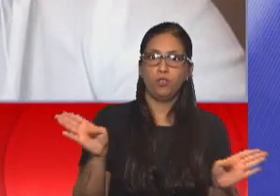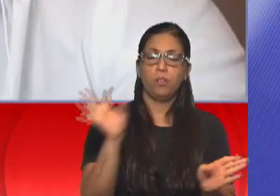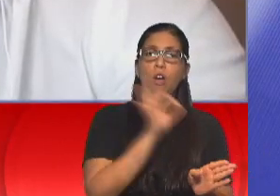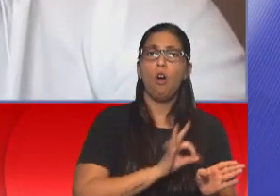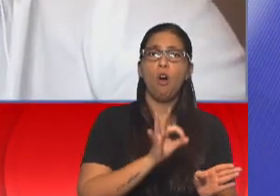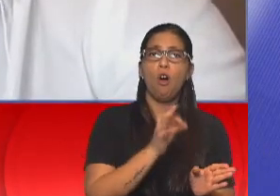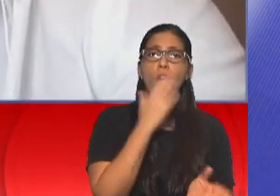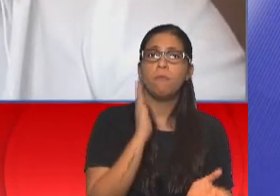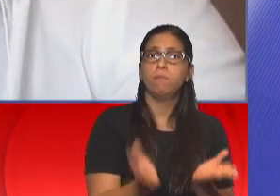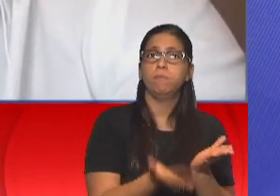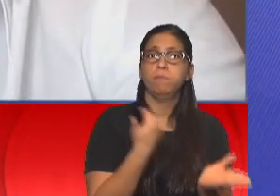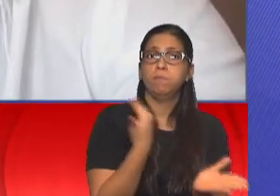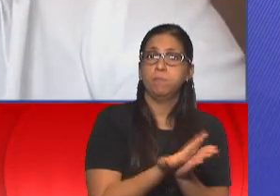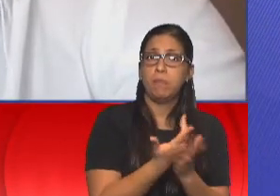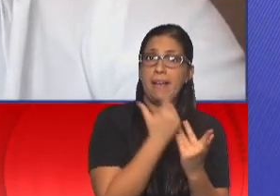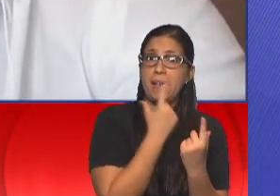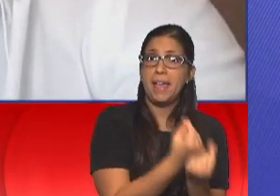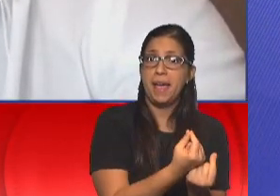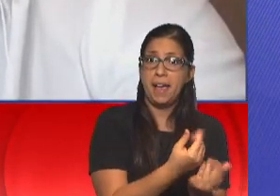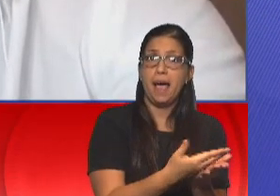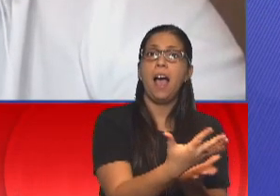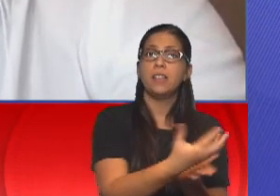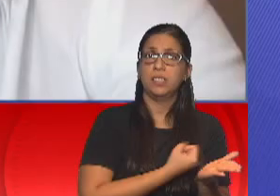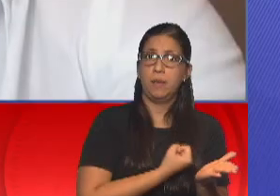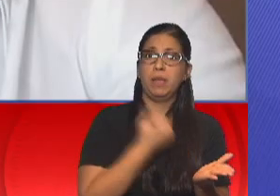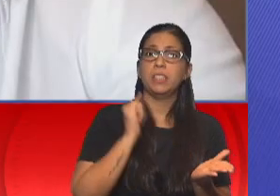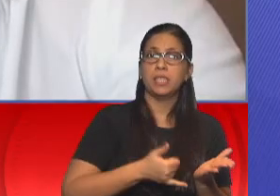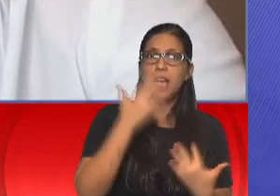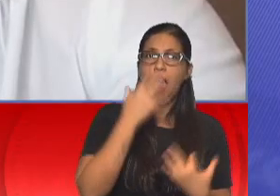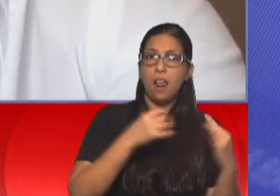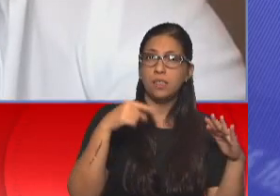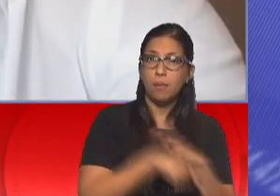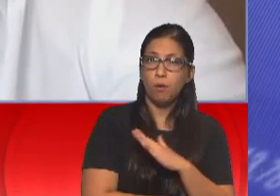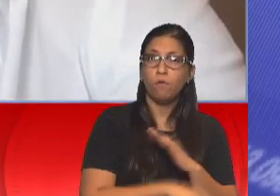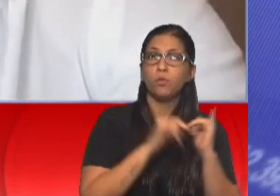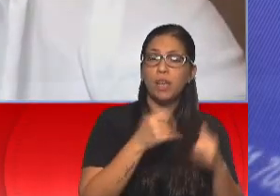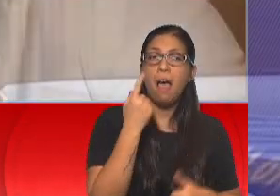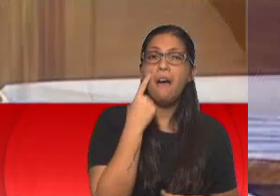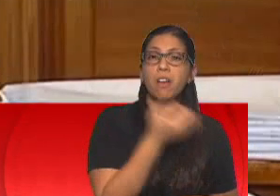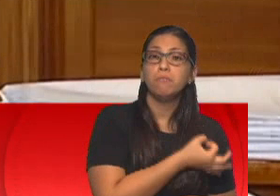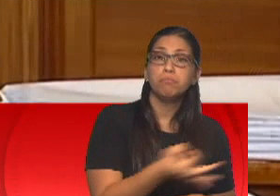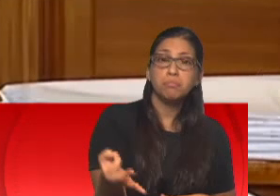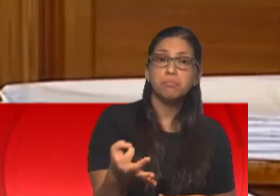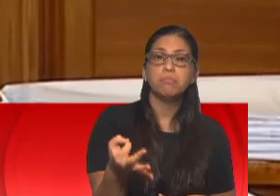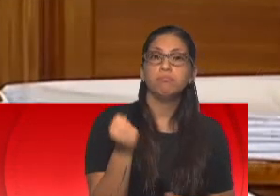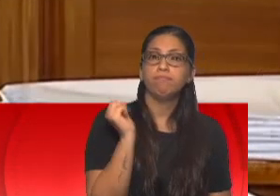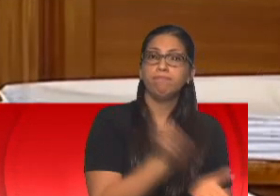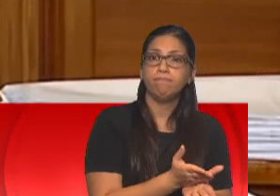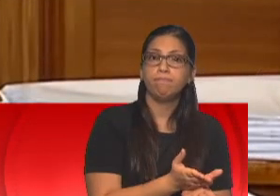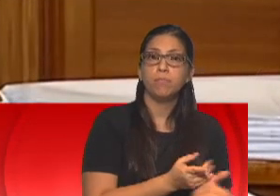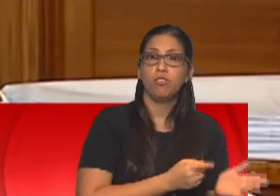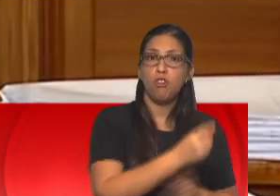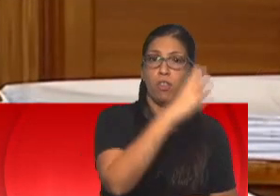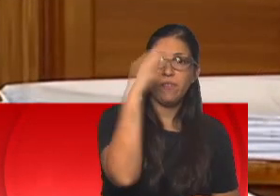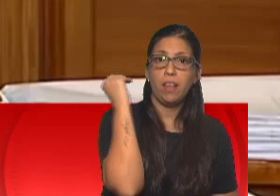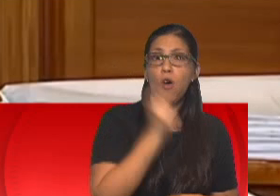el recurso de queja, en cuyo caso hace lugar al recurso extraordinario y analiza el fondo de la cuestión para ver si confirma la condena a Cristina Fernández